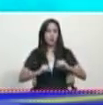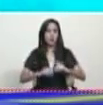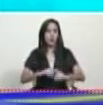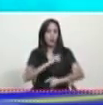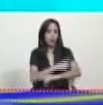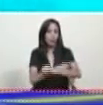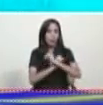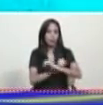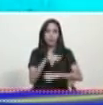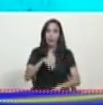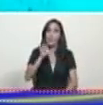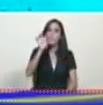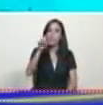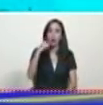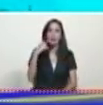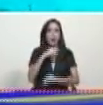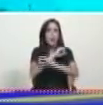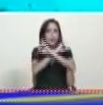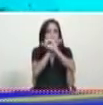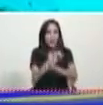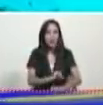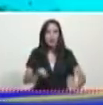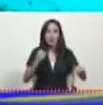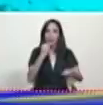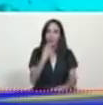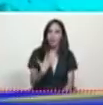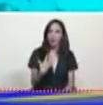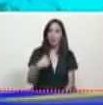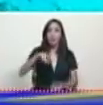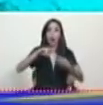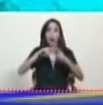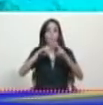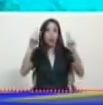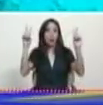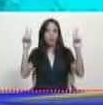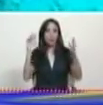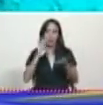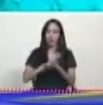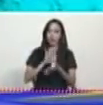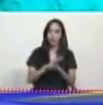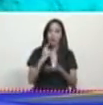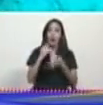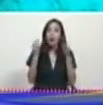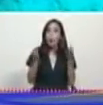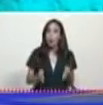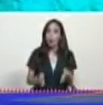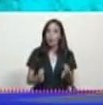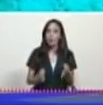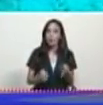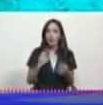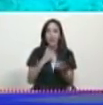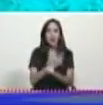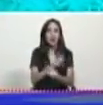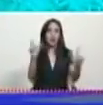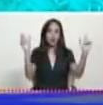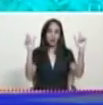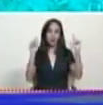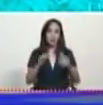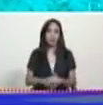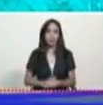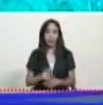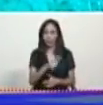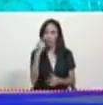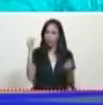nuestra patria una patria bella, feliz, pacífica, de justicia, de bienestar. Nadie lo dude,